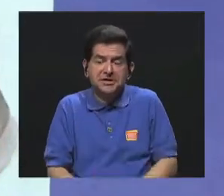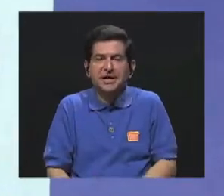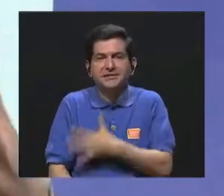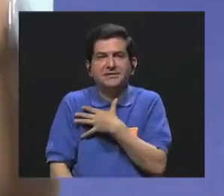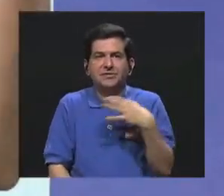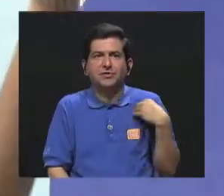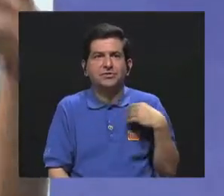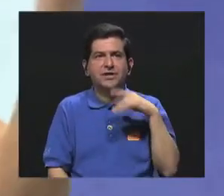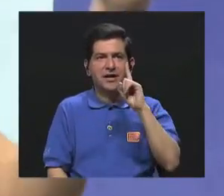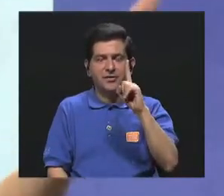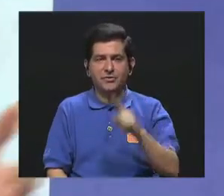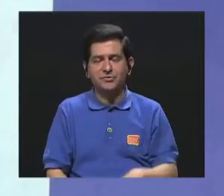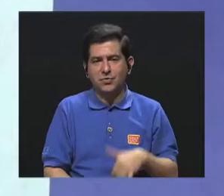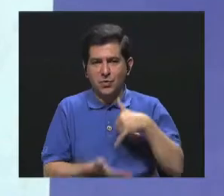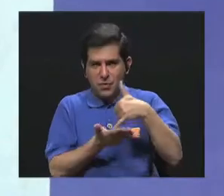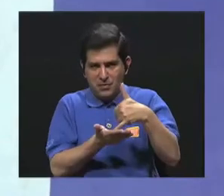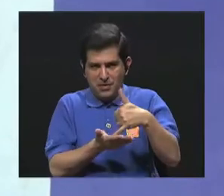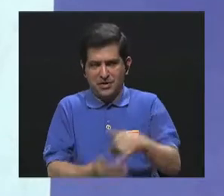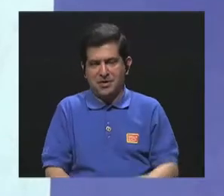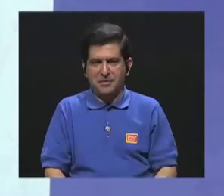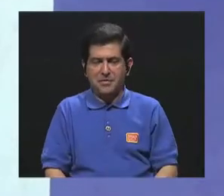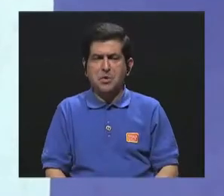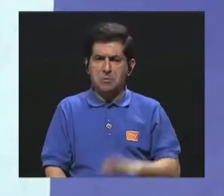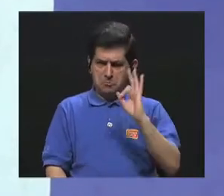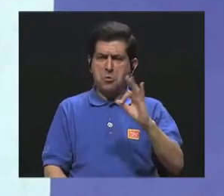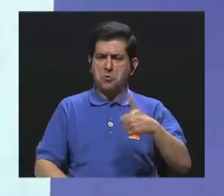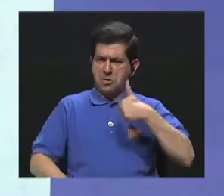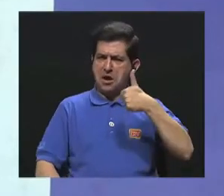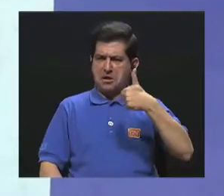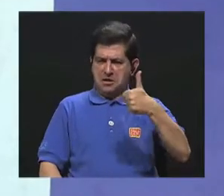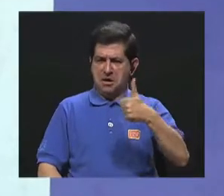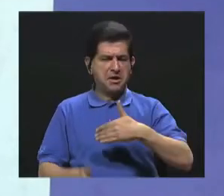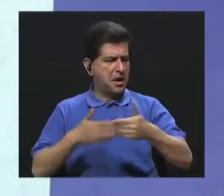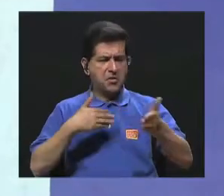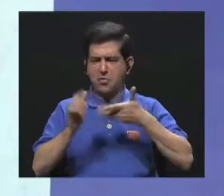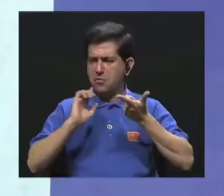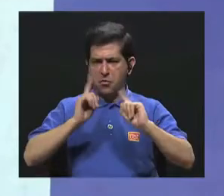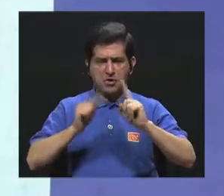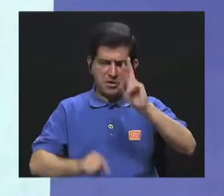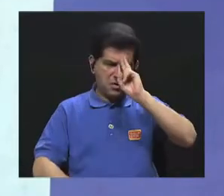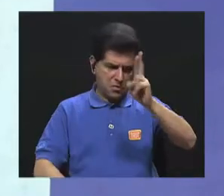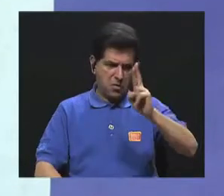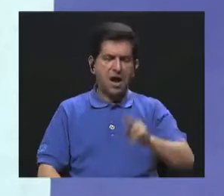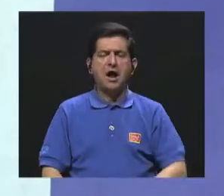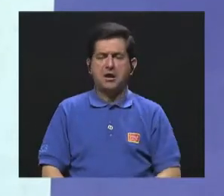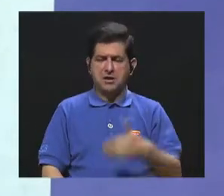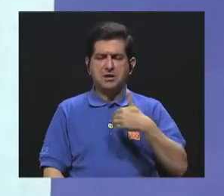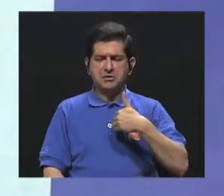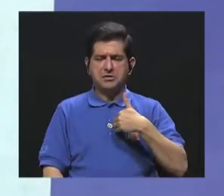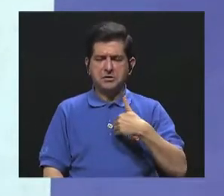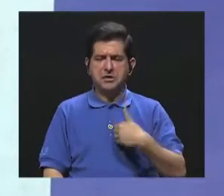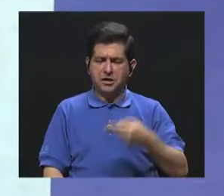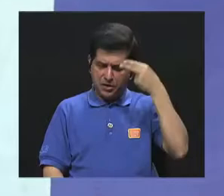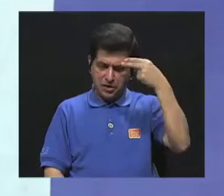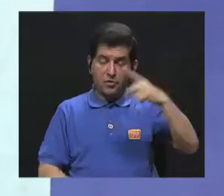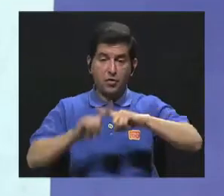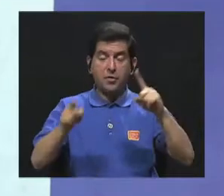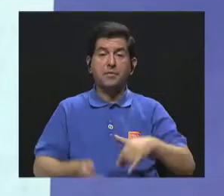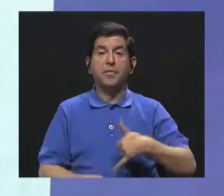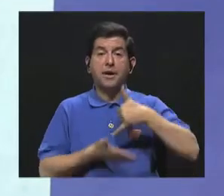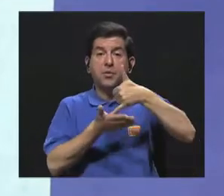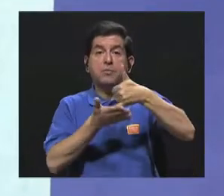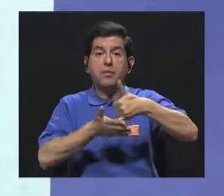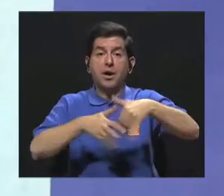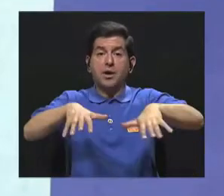gustado ganar un, obviamente uno siempre digo súper bien ganar premios, claro, cualquier, o sea, reconocimiento es bien merecido, pero como que el premio al público sería